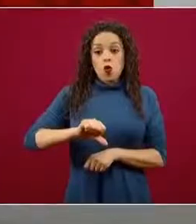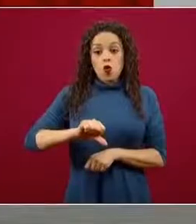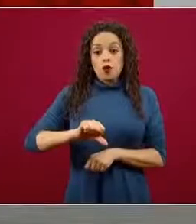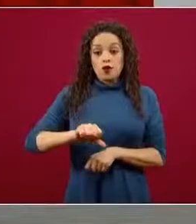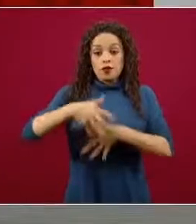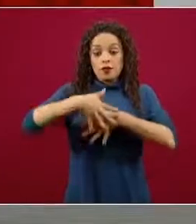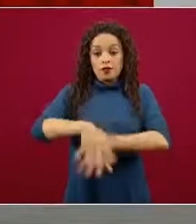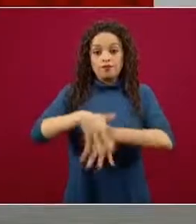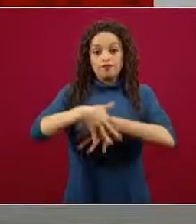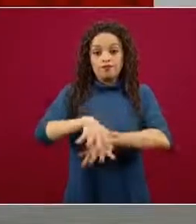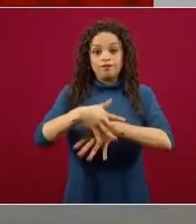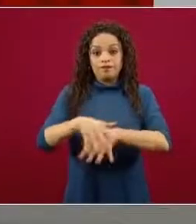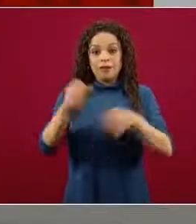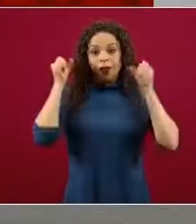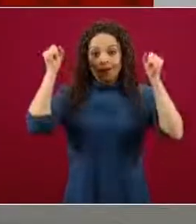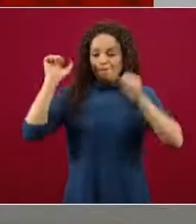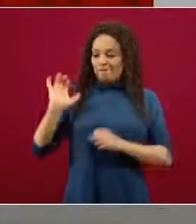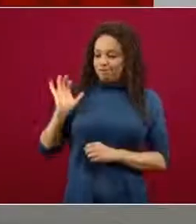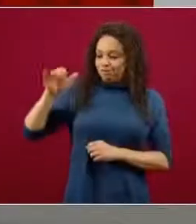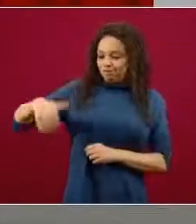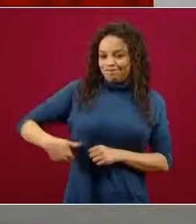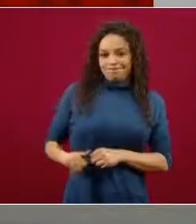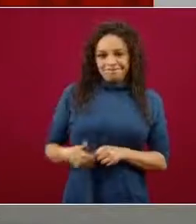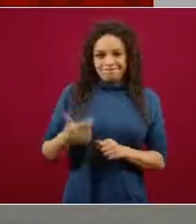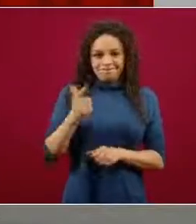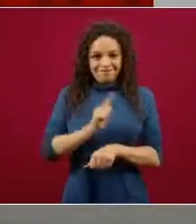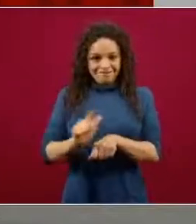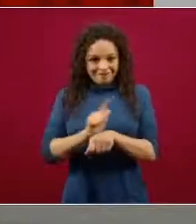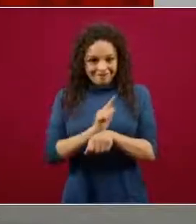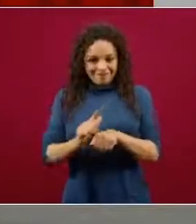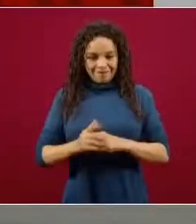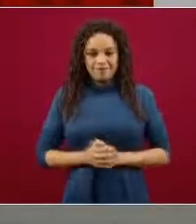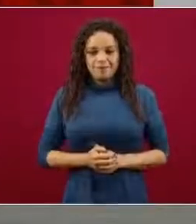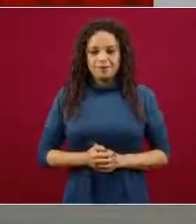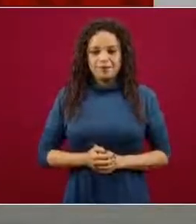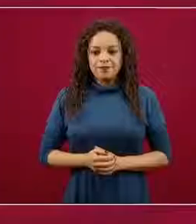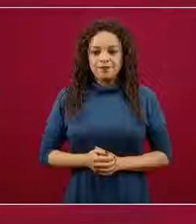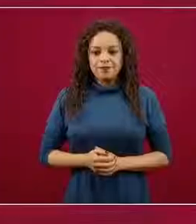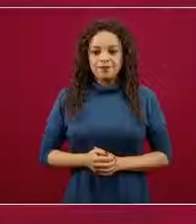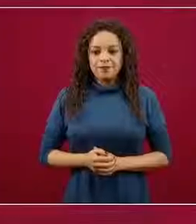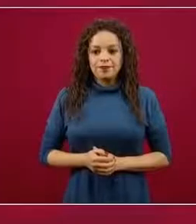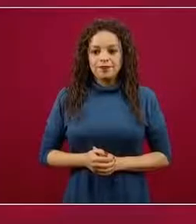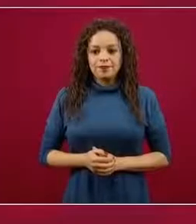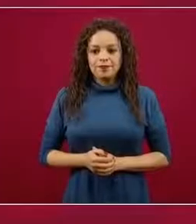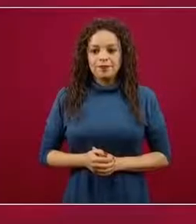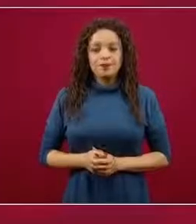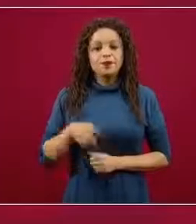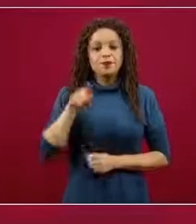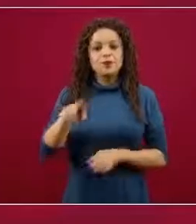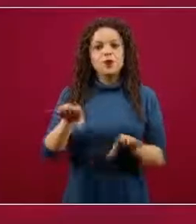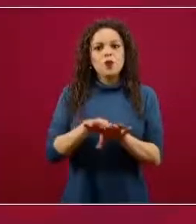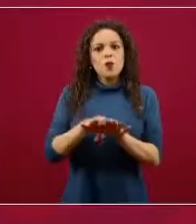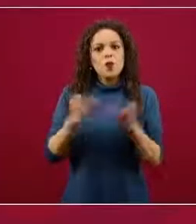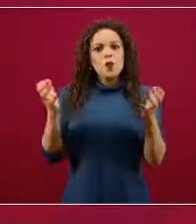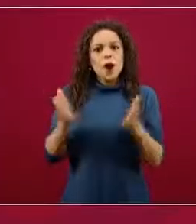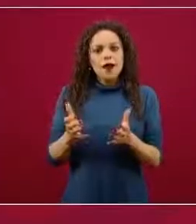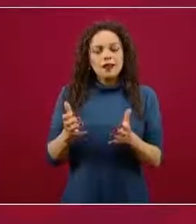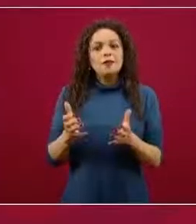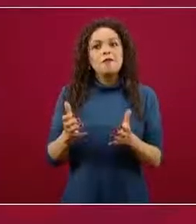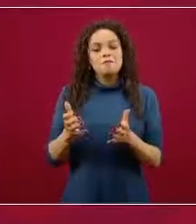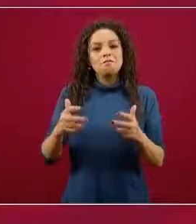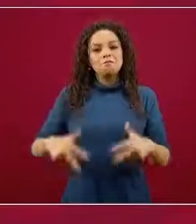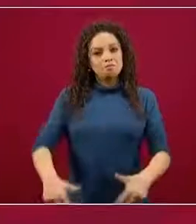la marcha del orgullo gay y decidieron hacerla de una manera virtual. Considero que es